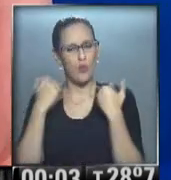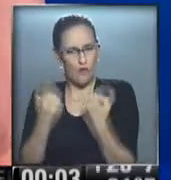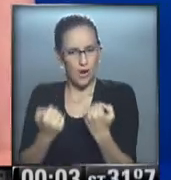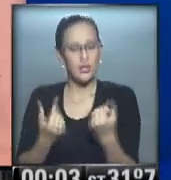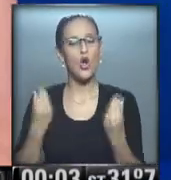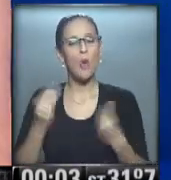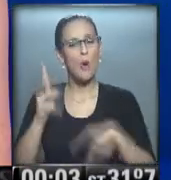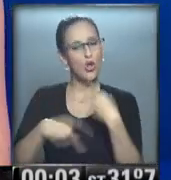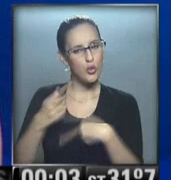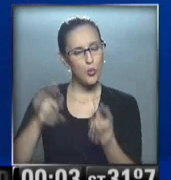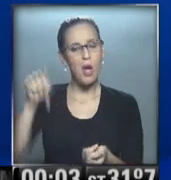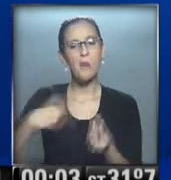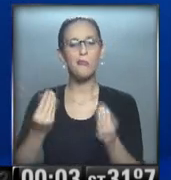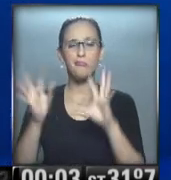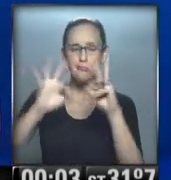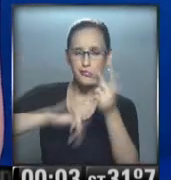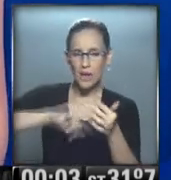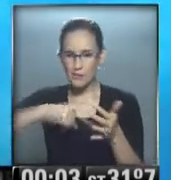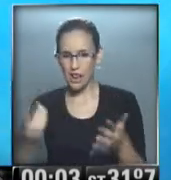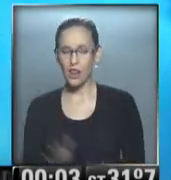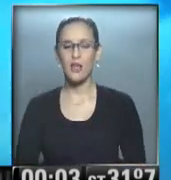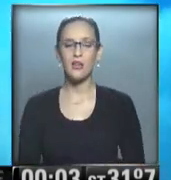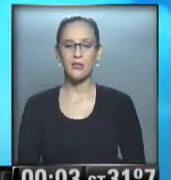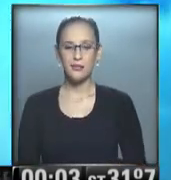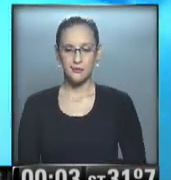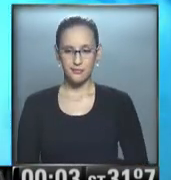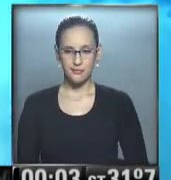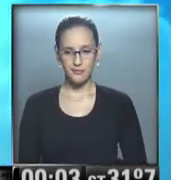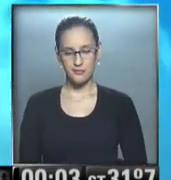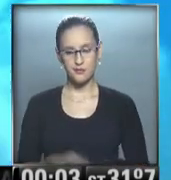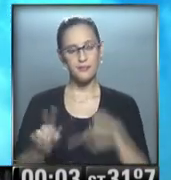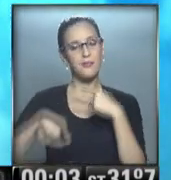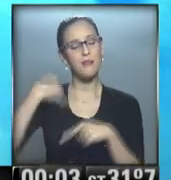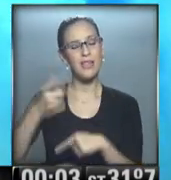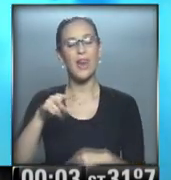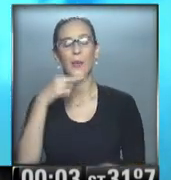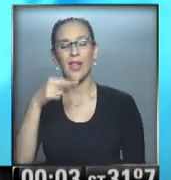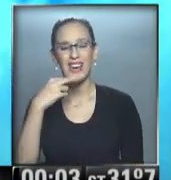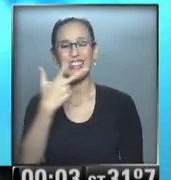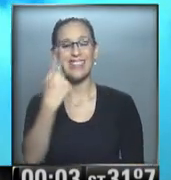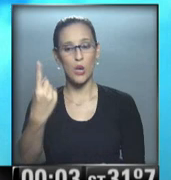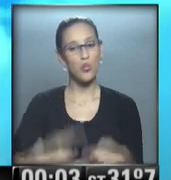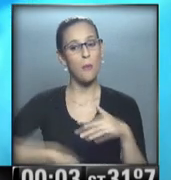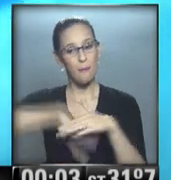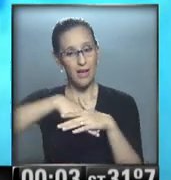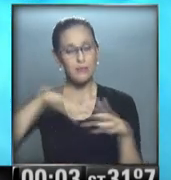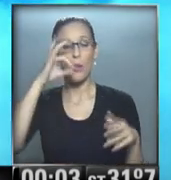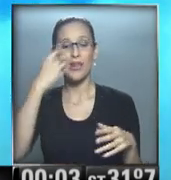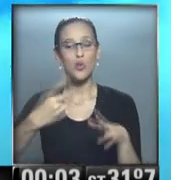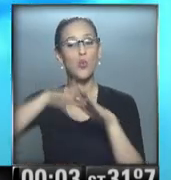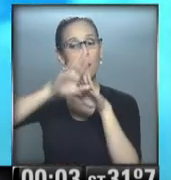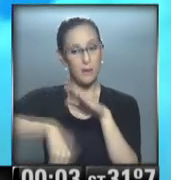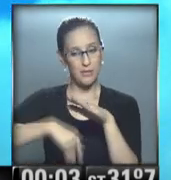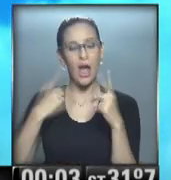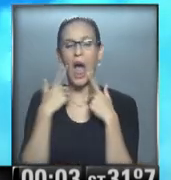saber cómo va a seguir el pronóstico extendido aquí en la capital federal. Bueno, te vamos a contar para mañana viernes 31 grados de máxima, 21 de mínima.